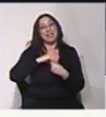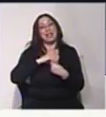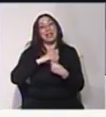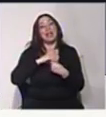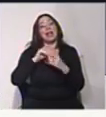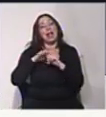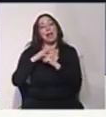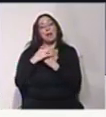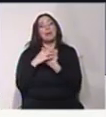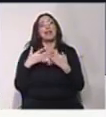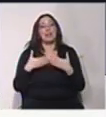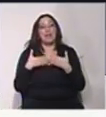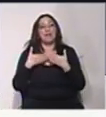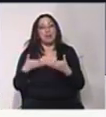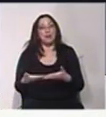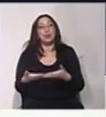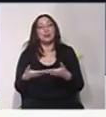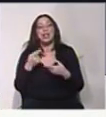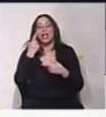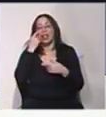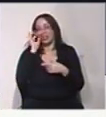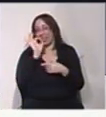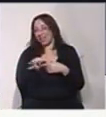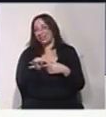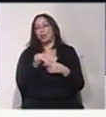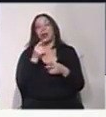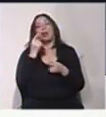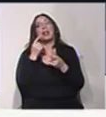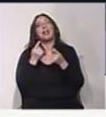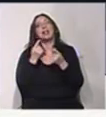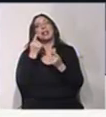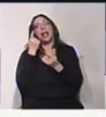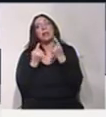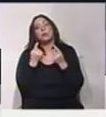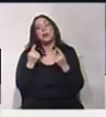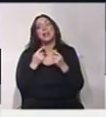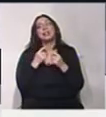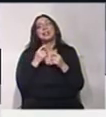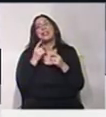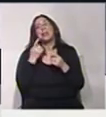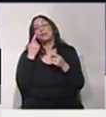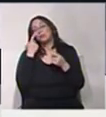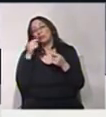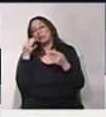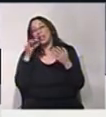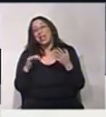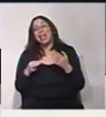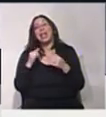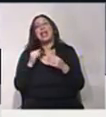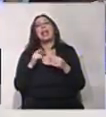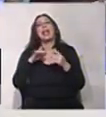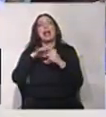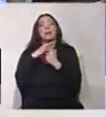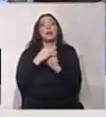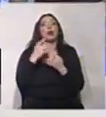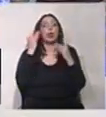ambiente favorecedor, ¿no?, de la detección de ciertas posibles señales, así como el ámbito educativo